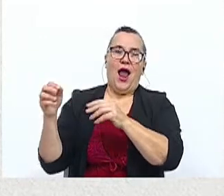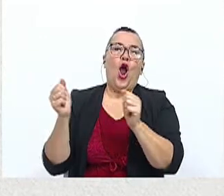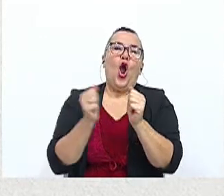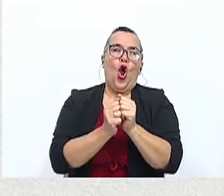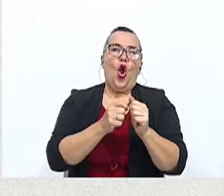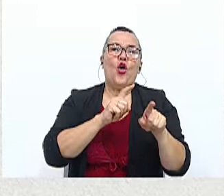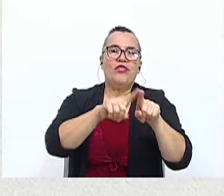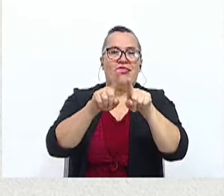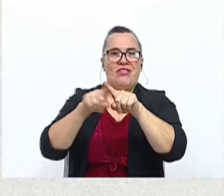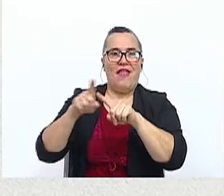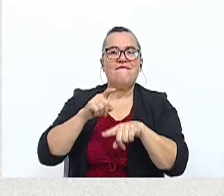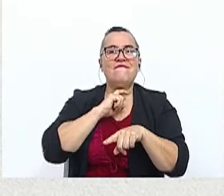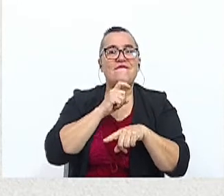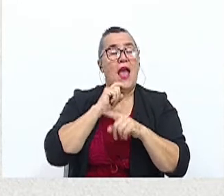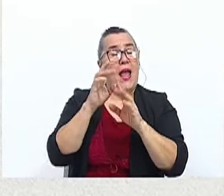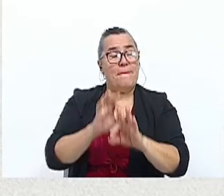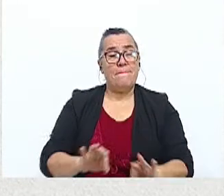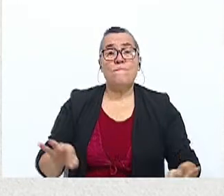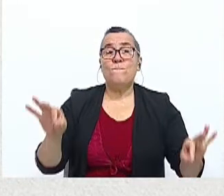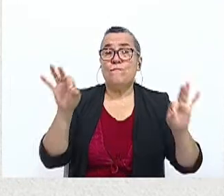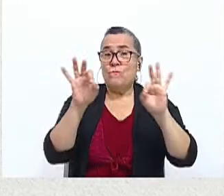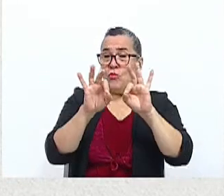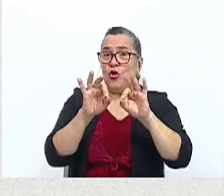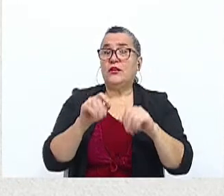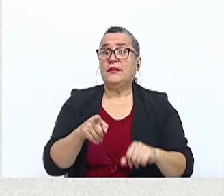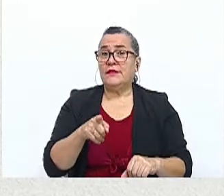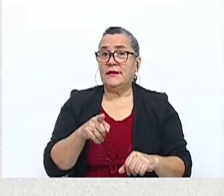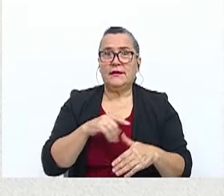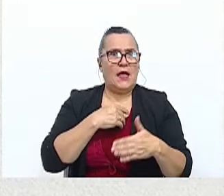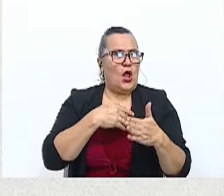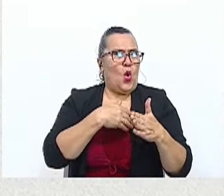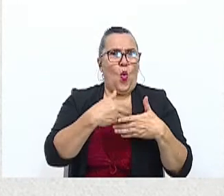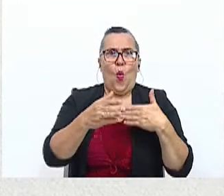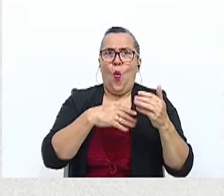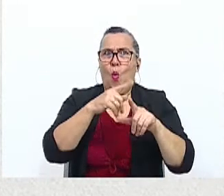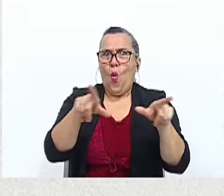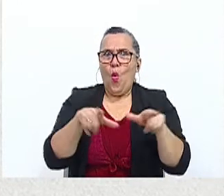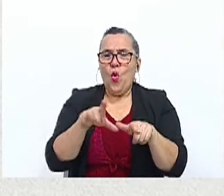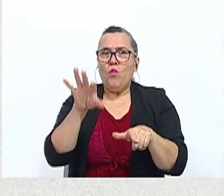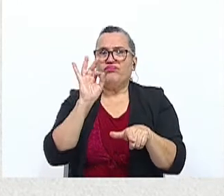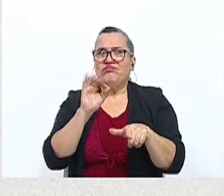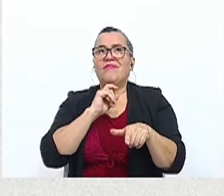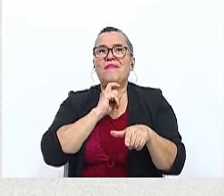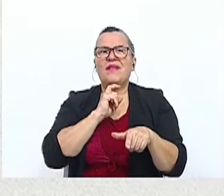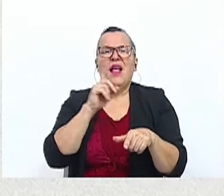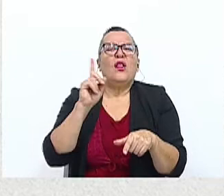metales. Vean la importancia. Los tenemos en toda parte. ¿A dónde más?